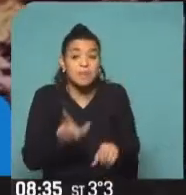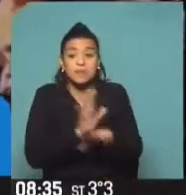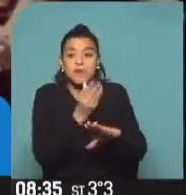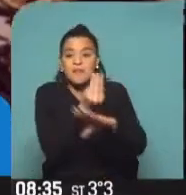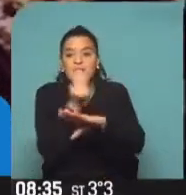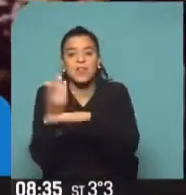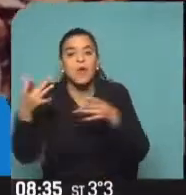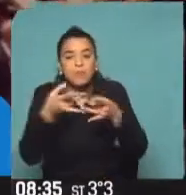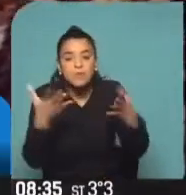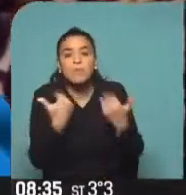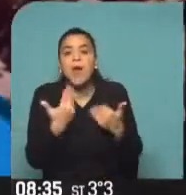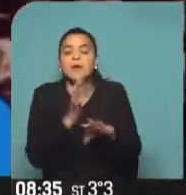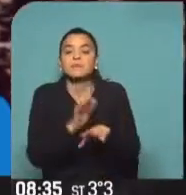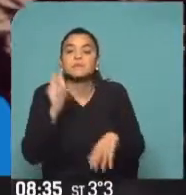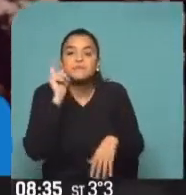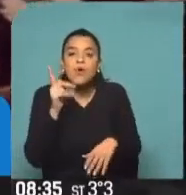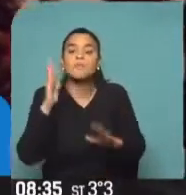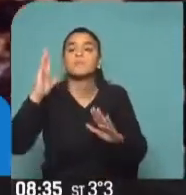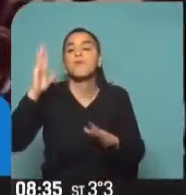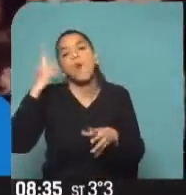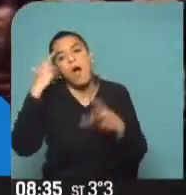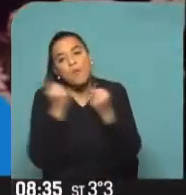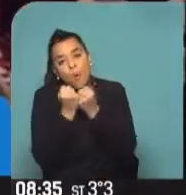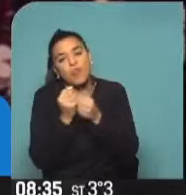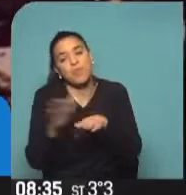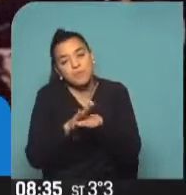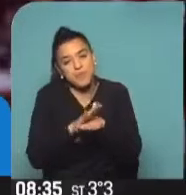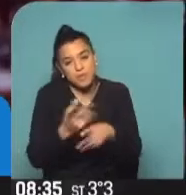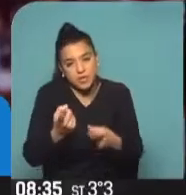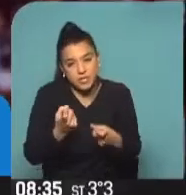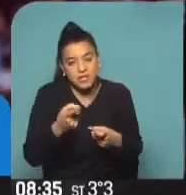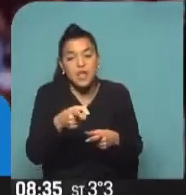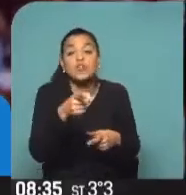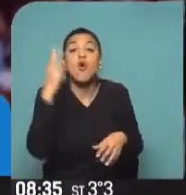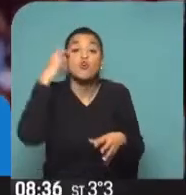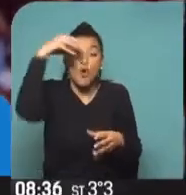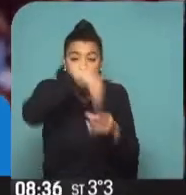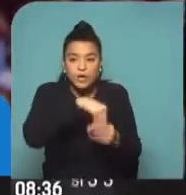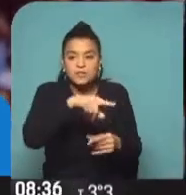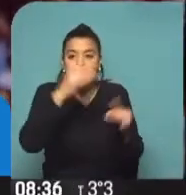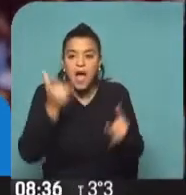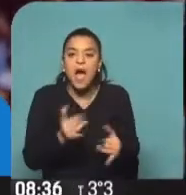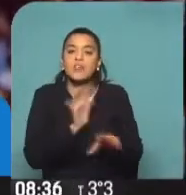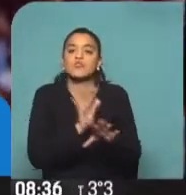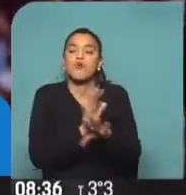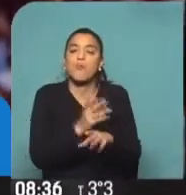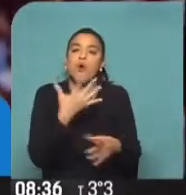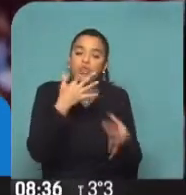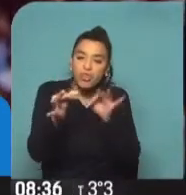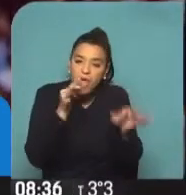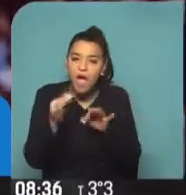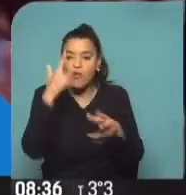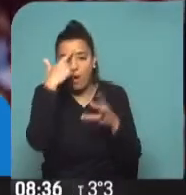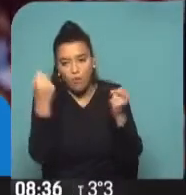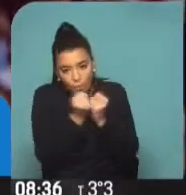de la oposición para tratar de llegar al menos a un mínimo acuerdo. Gabriel, vos marcabas que este es un Congreso que tiene bastante gimnasia en el diálogo y en el acuerdo,